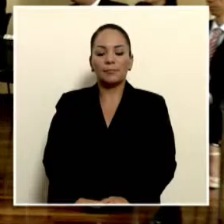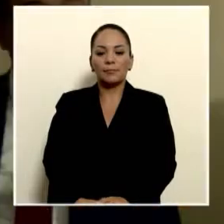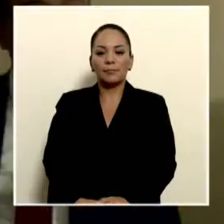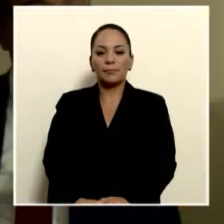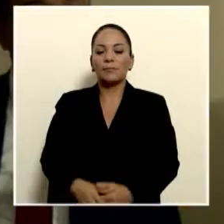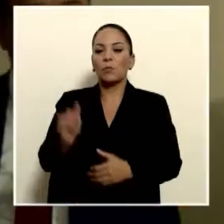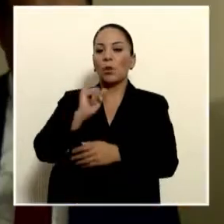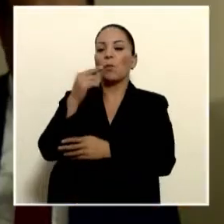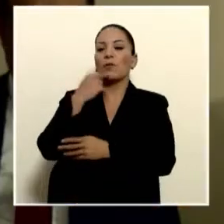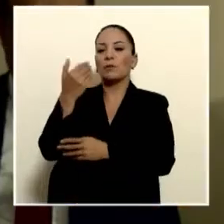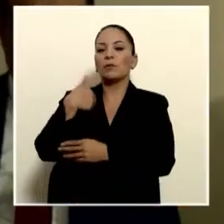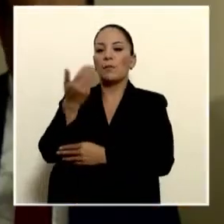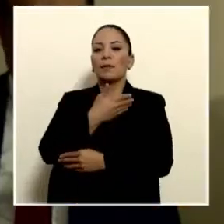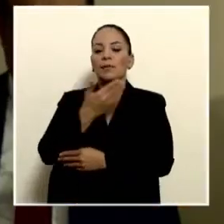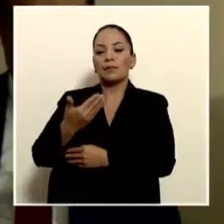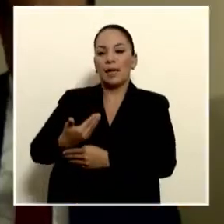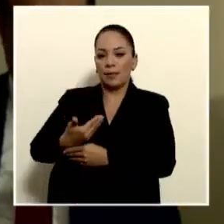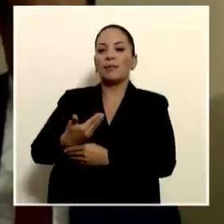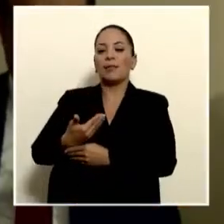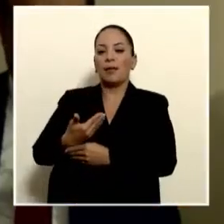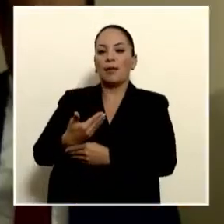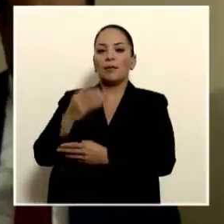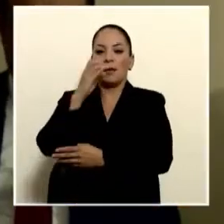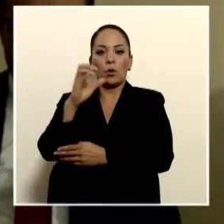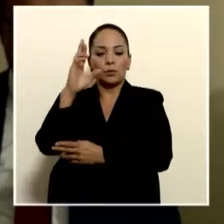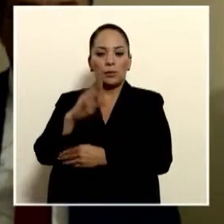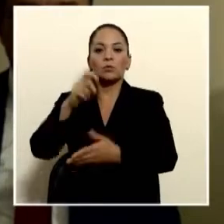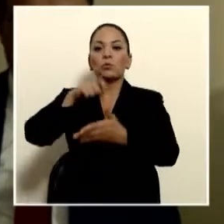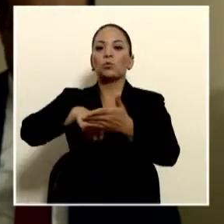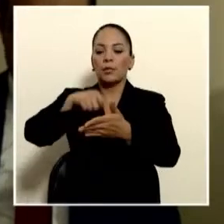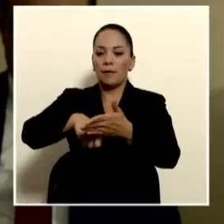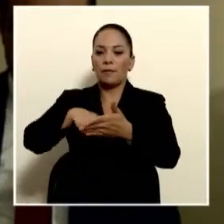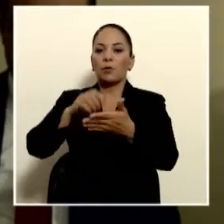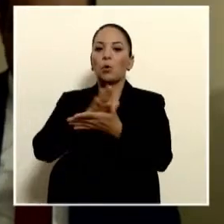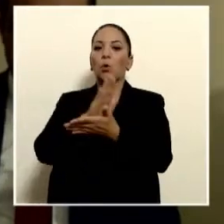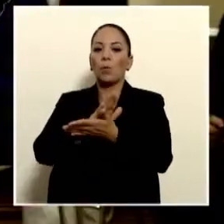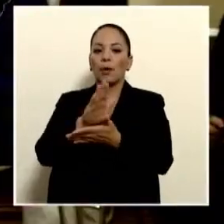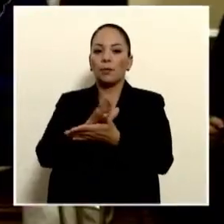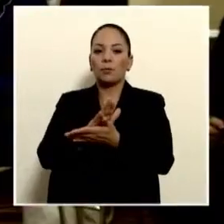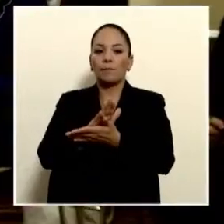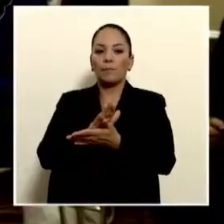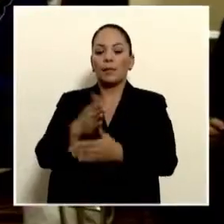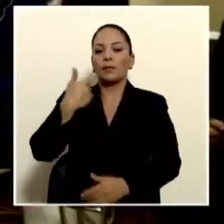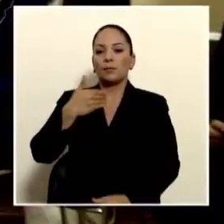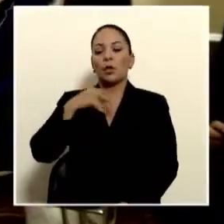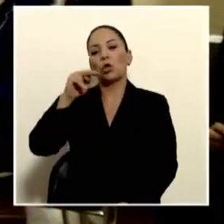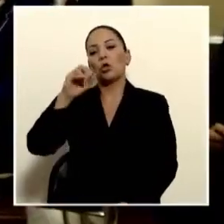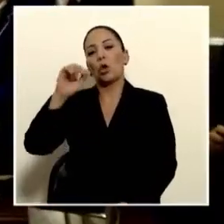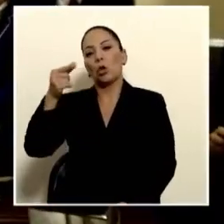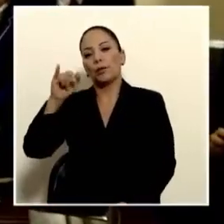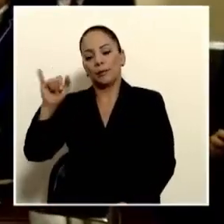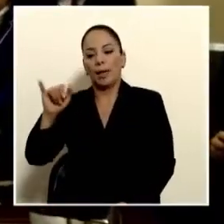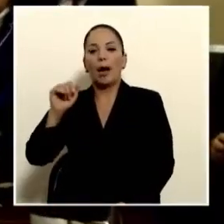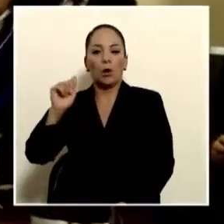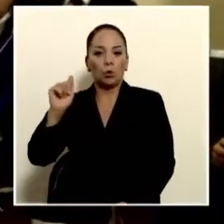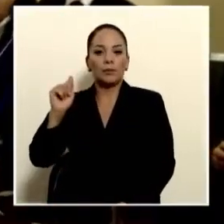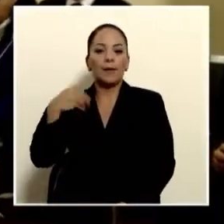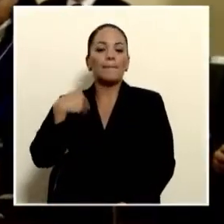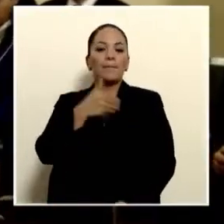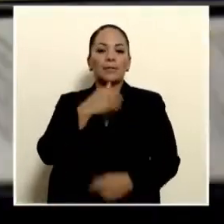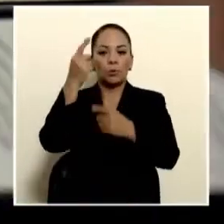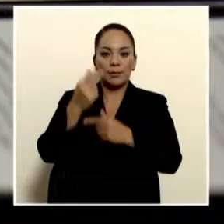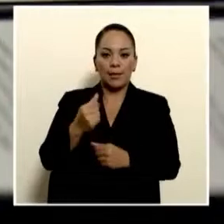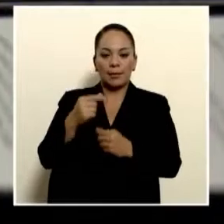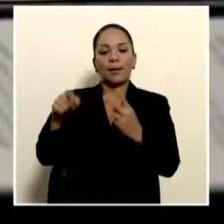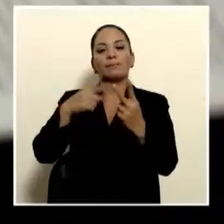Como lo indicó el señor presidente de la República, entonces suscriben este documento el señor Nogui Acosta Jaén, ministro de Hacienda, y el